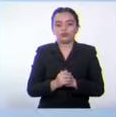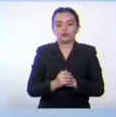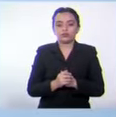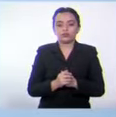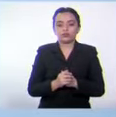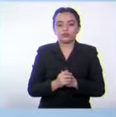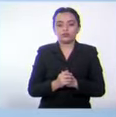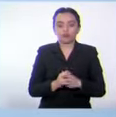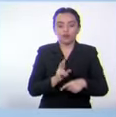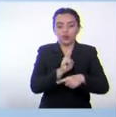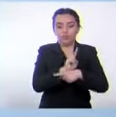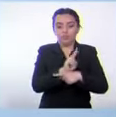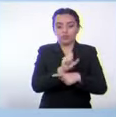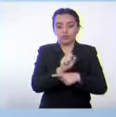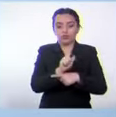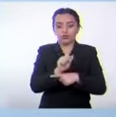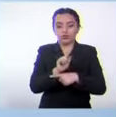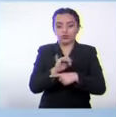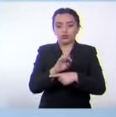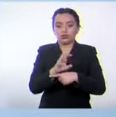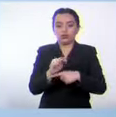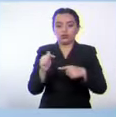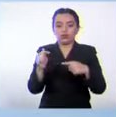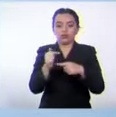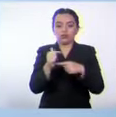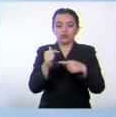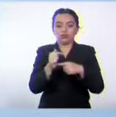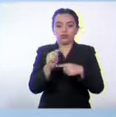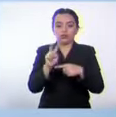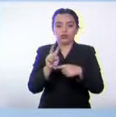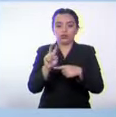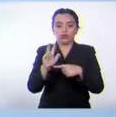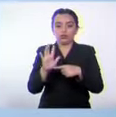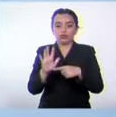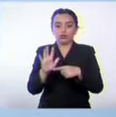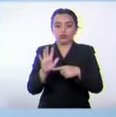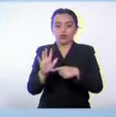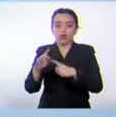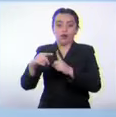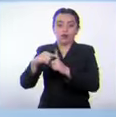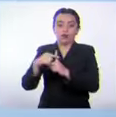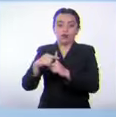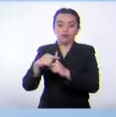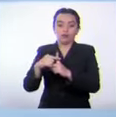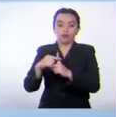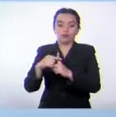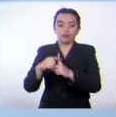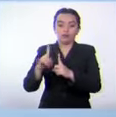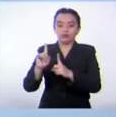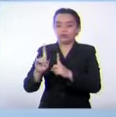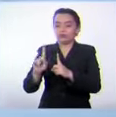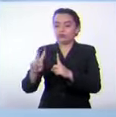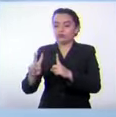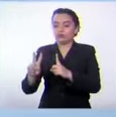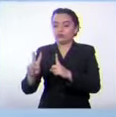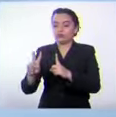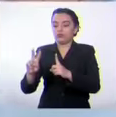es igual a 25 mililitros más